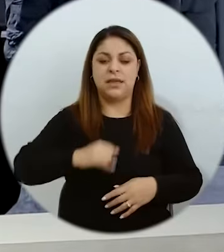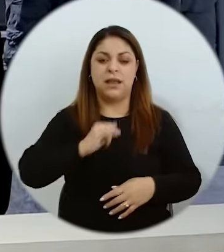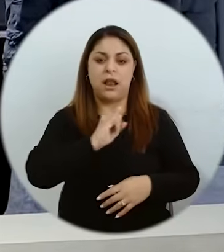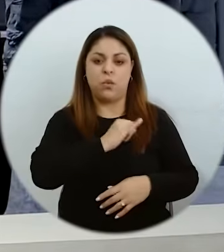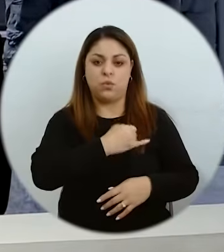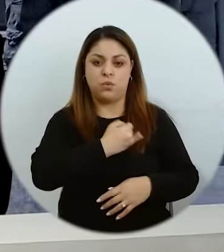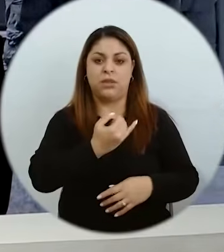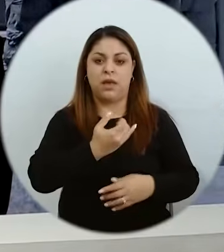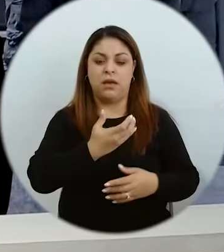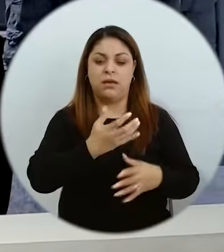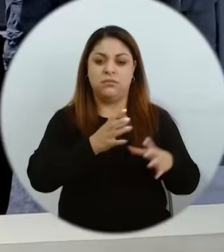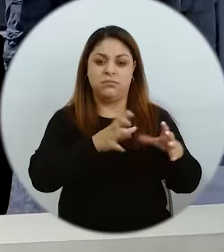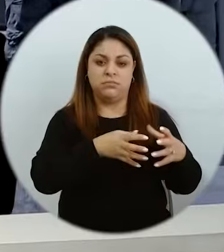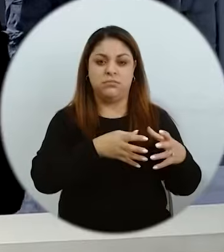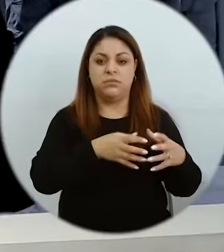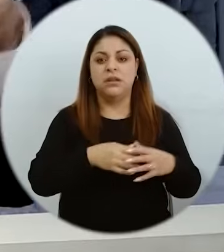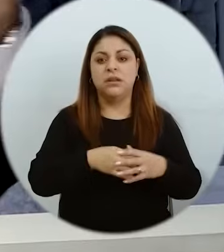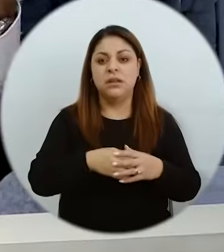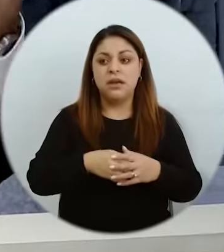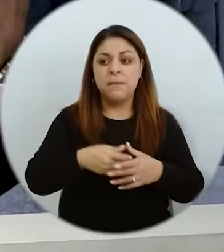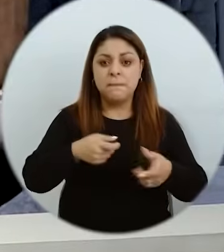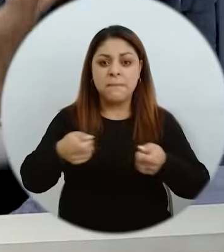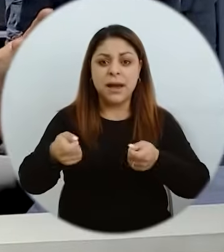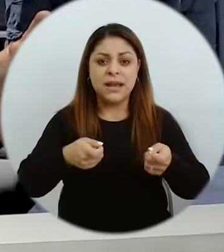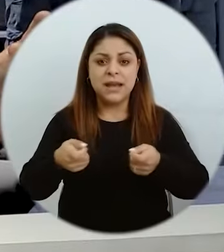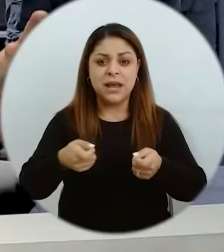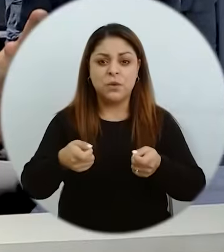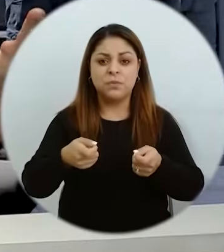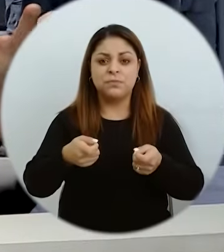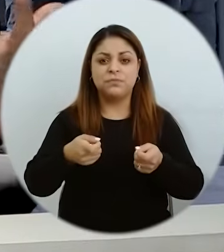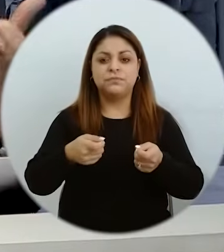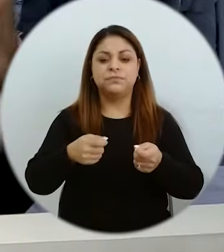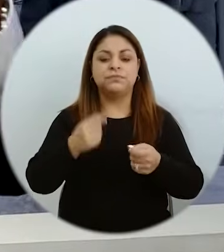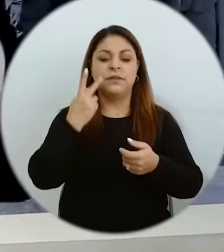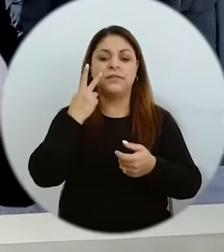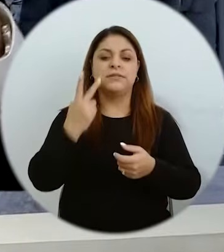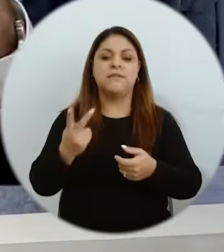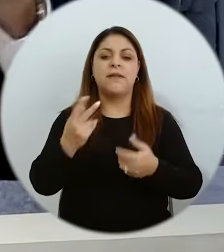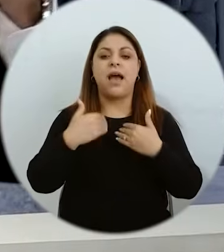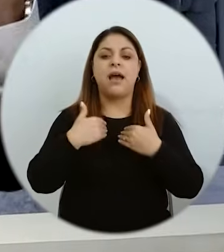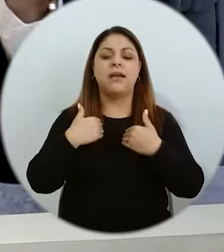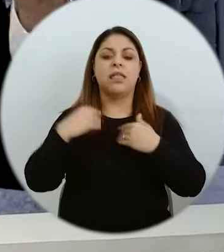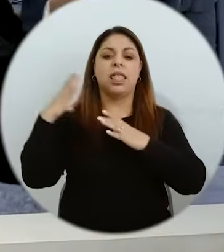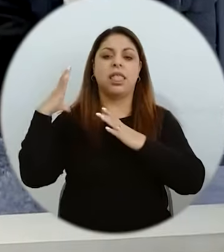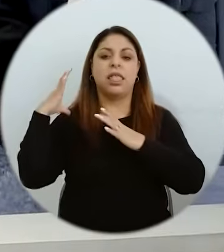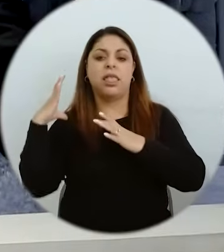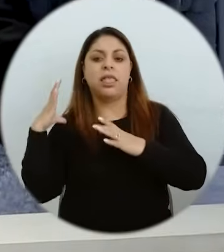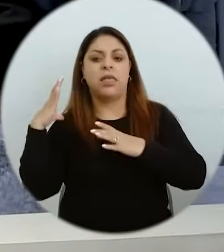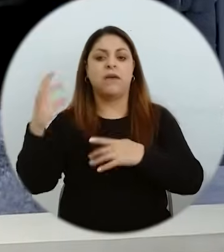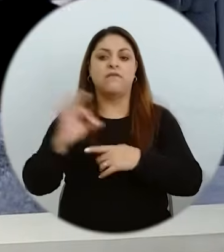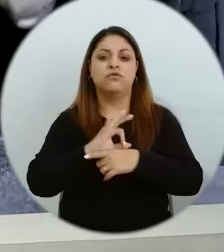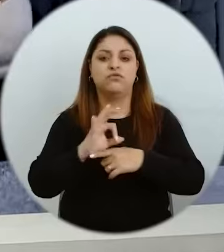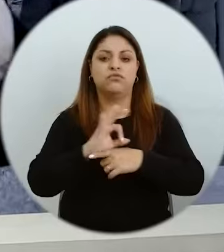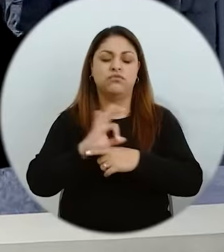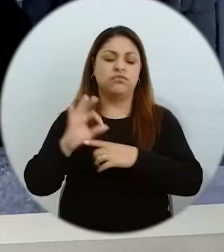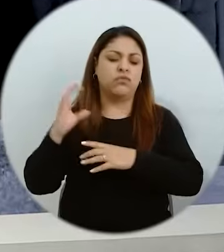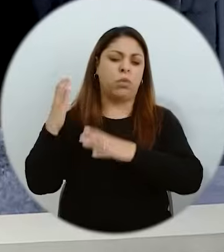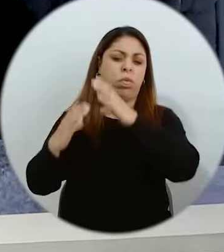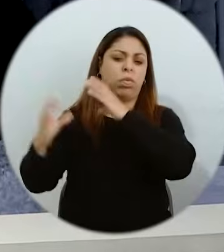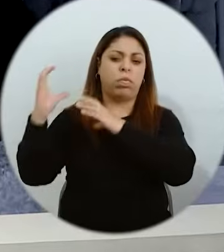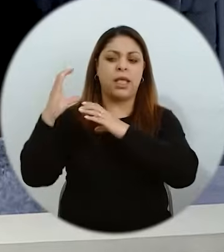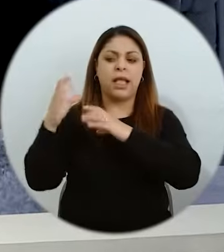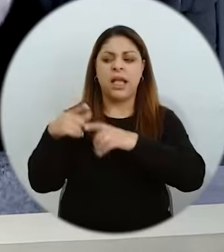como presidente de la Corte. El manejo de la agenda de Corte demuestra que hay una sobrecarga